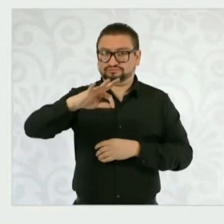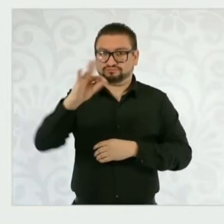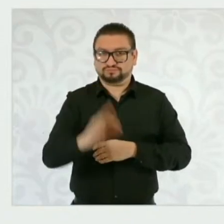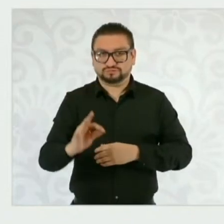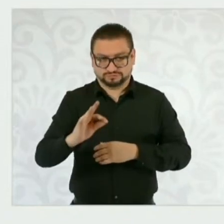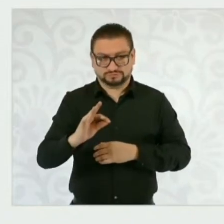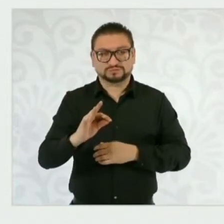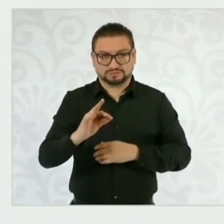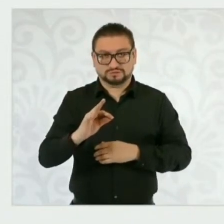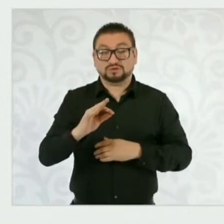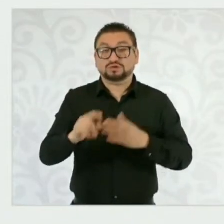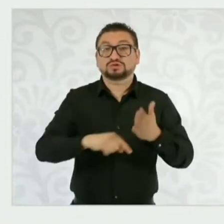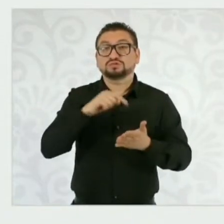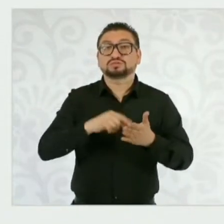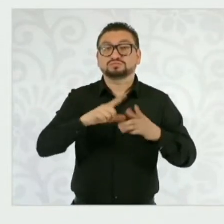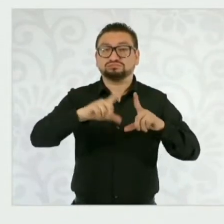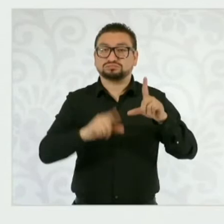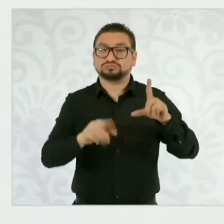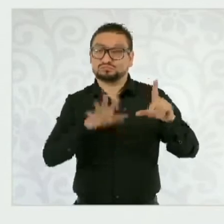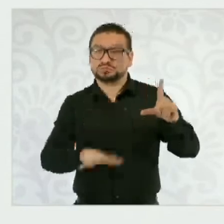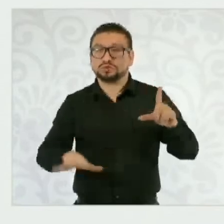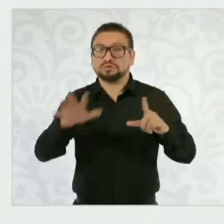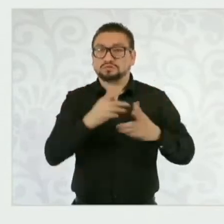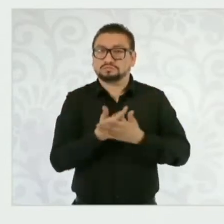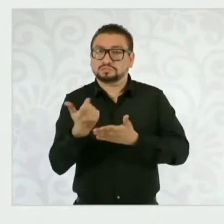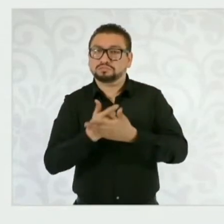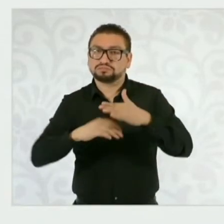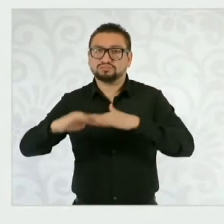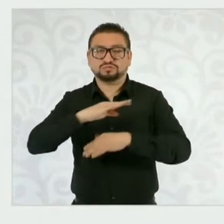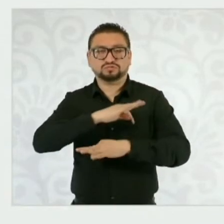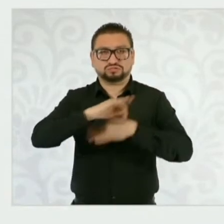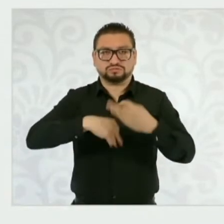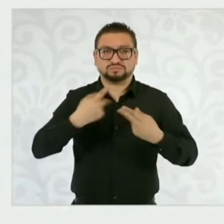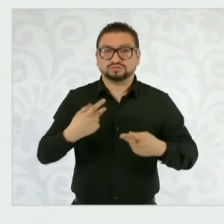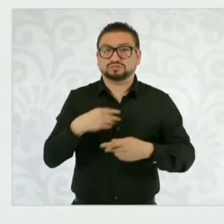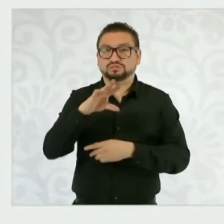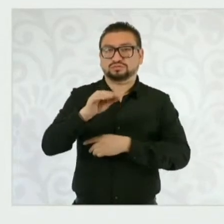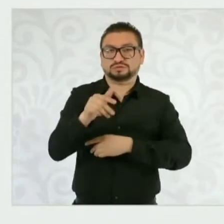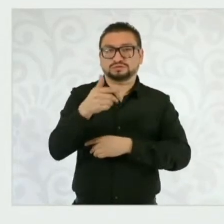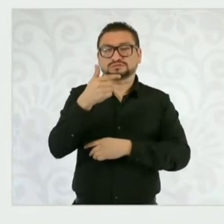180.2% y en la zona del salario mínimo general del